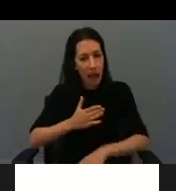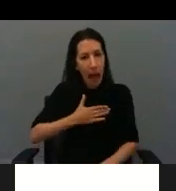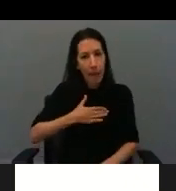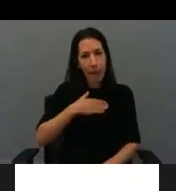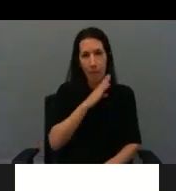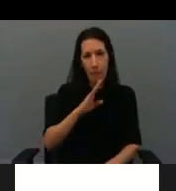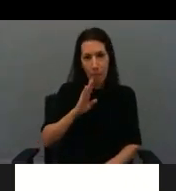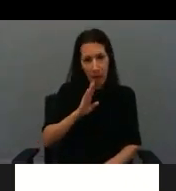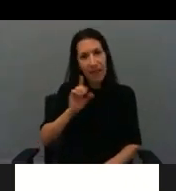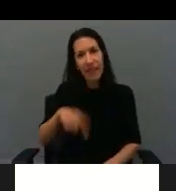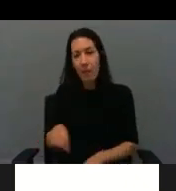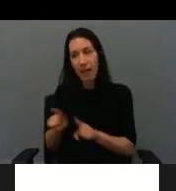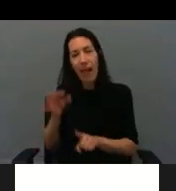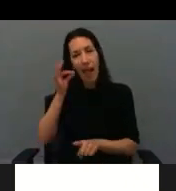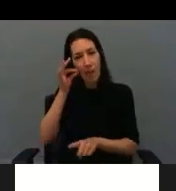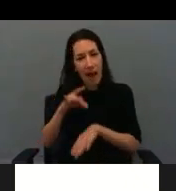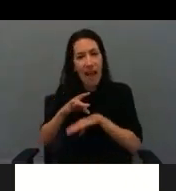satisfacción día a día.